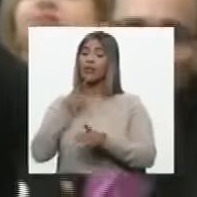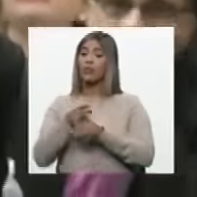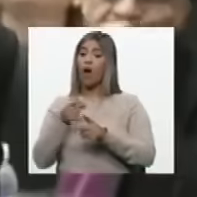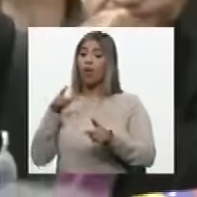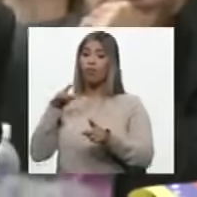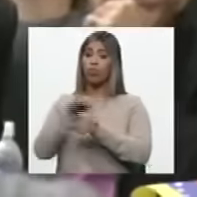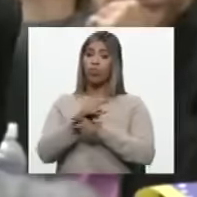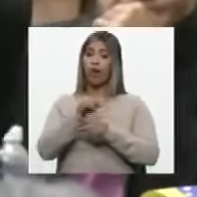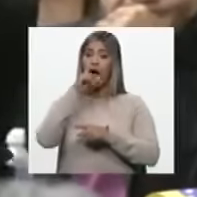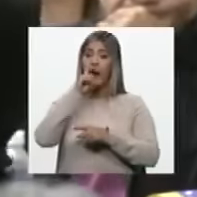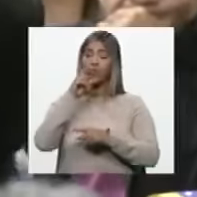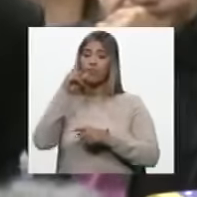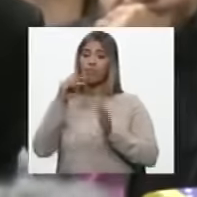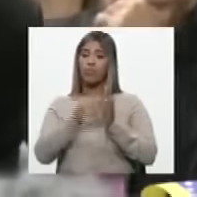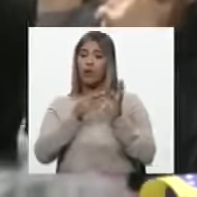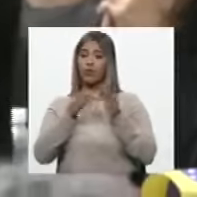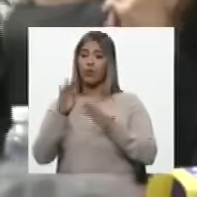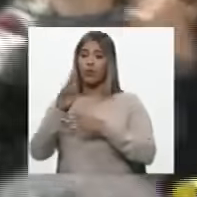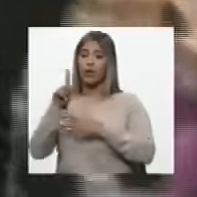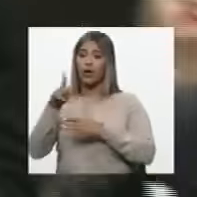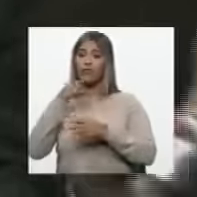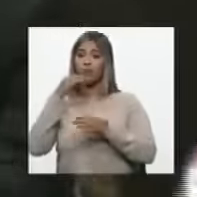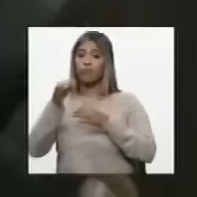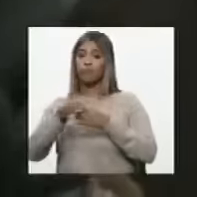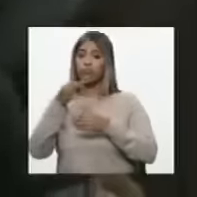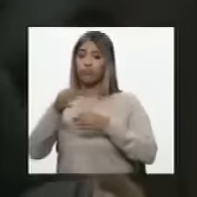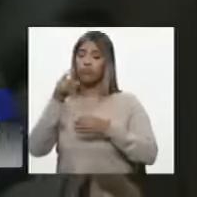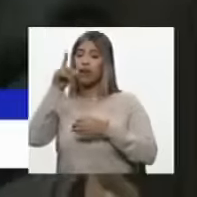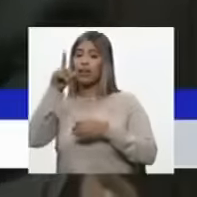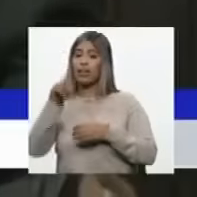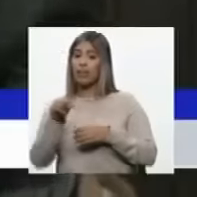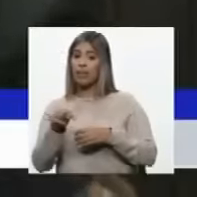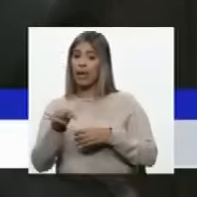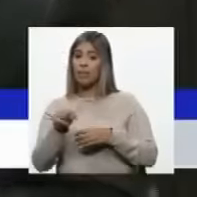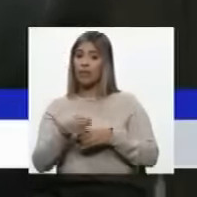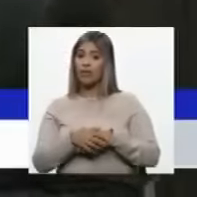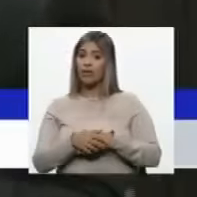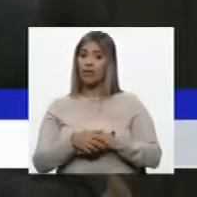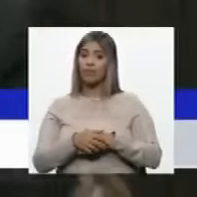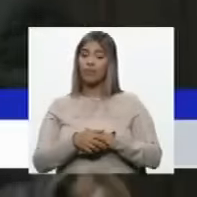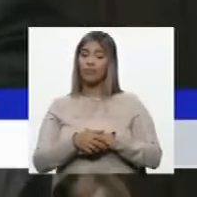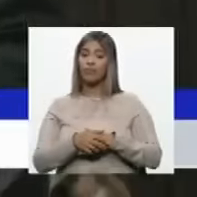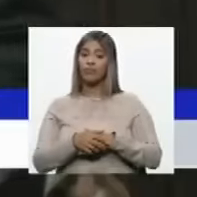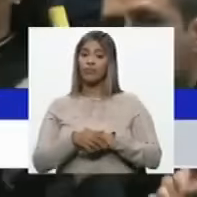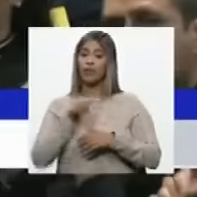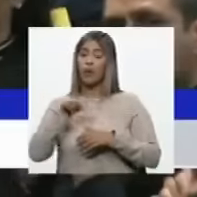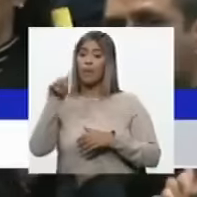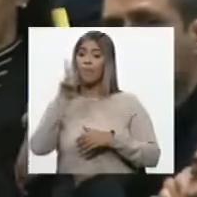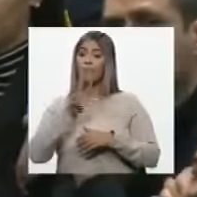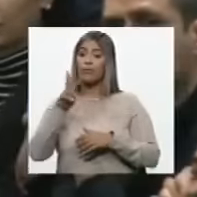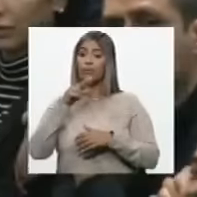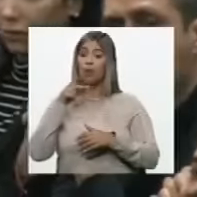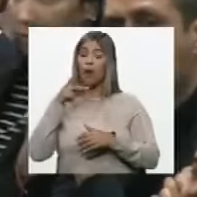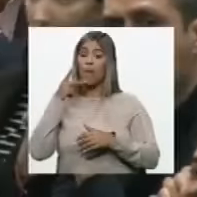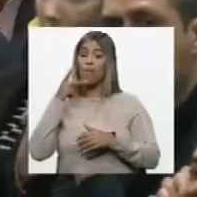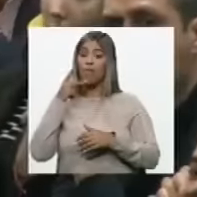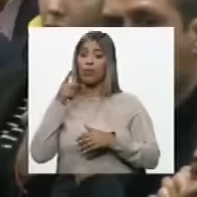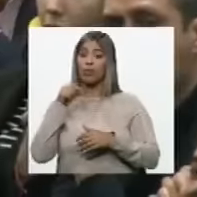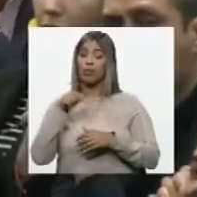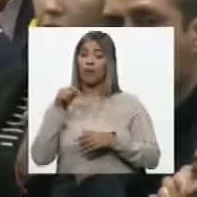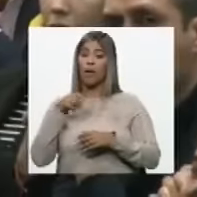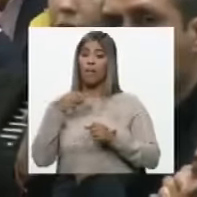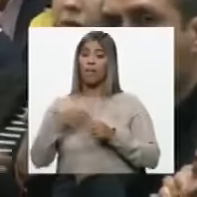del 42. En esa declaración, que además sale, mi estimado amigo Rondero, en Venezuela Político y Petróleo, que es,